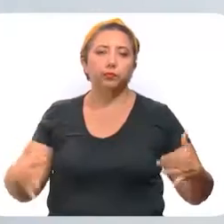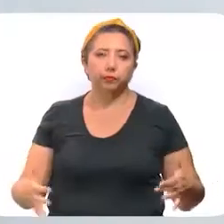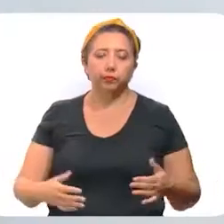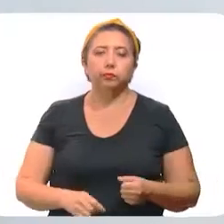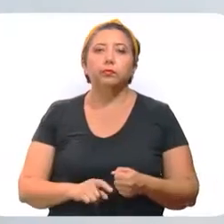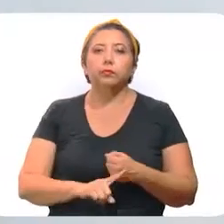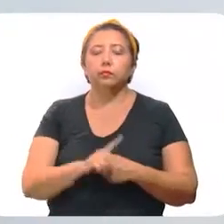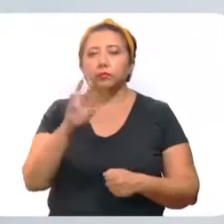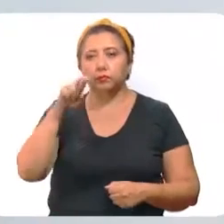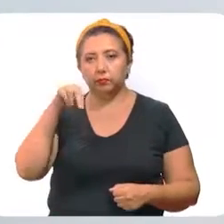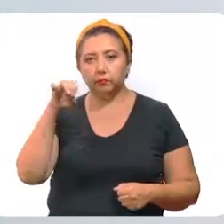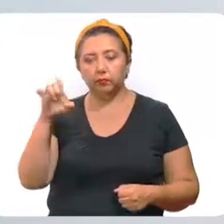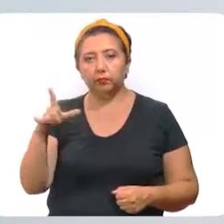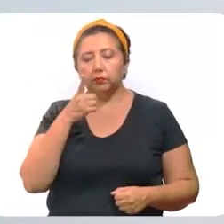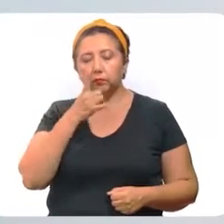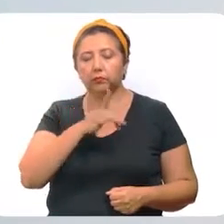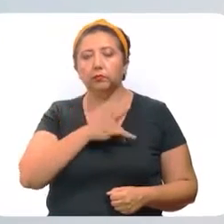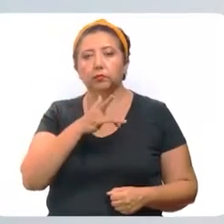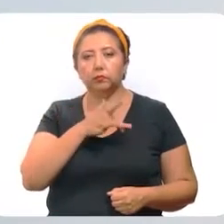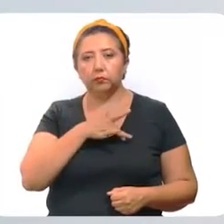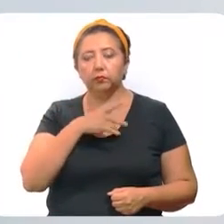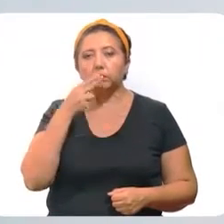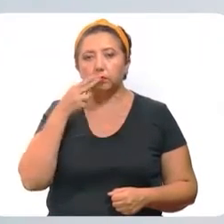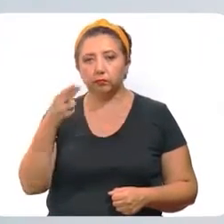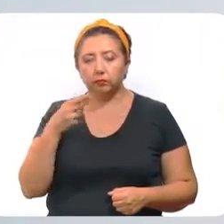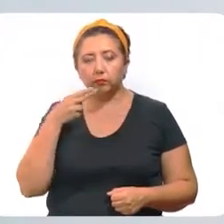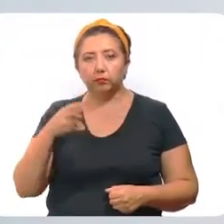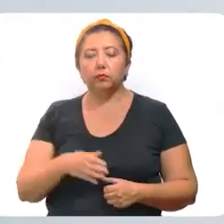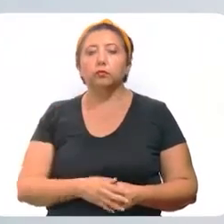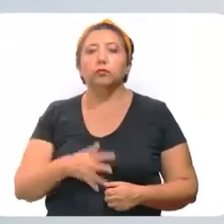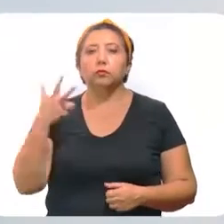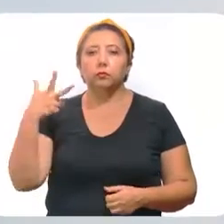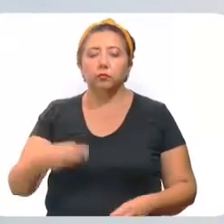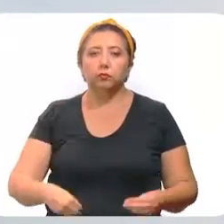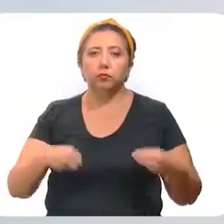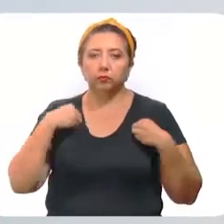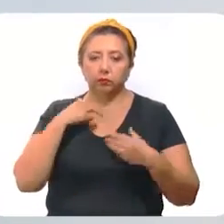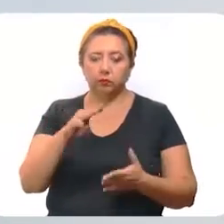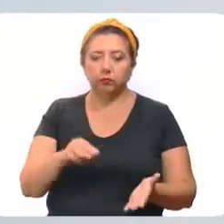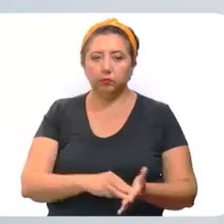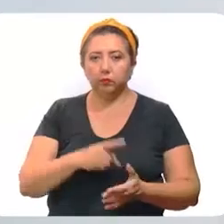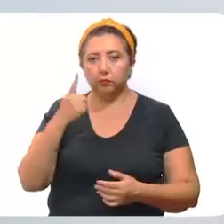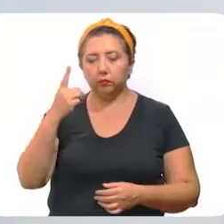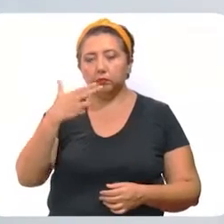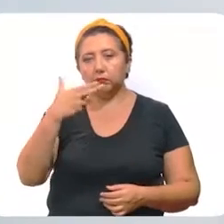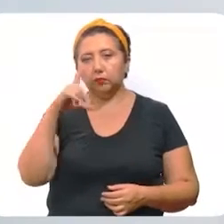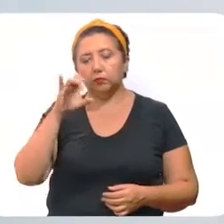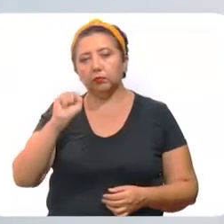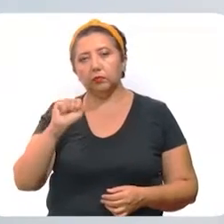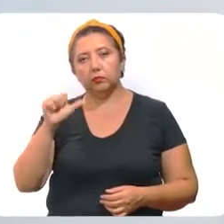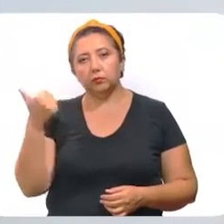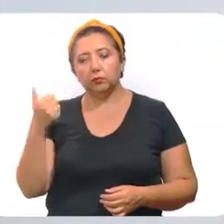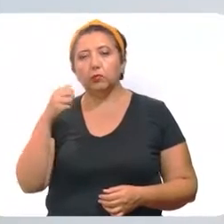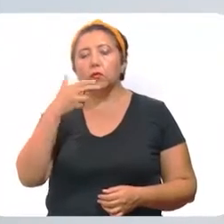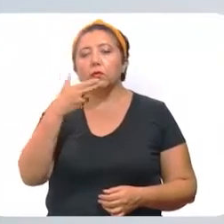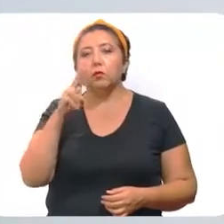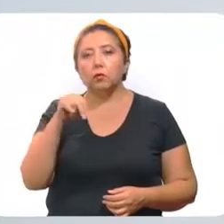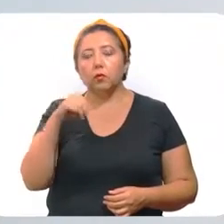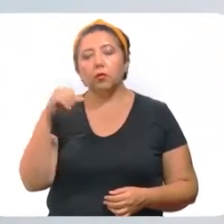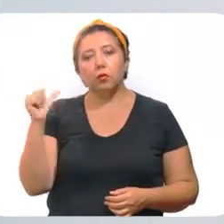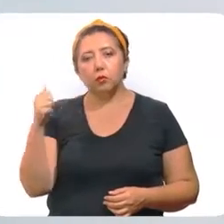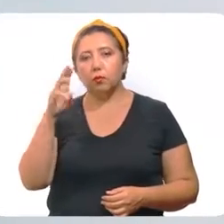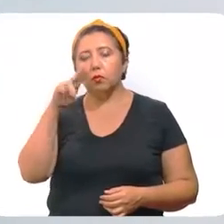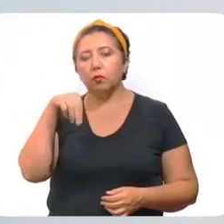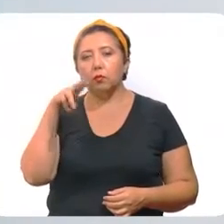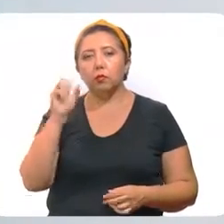obesidad, insuficiencia renal crónica, cardiopatía y tabaquismo. 8 residían en Mérida, 1 en Jalachó, 1 en Junucmá, 1 en